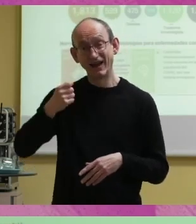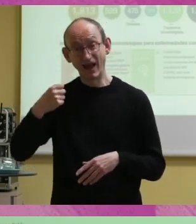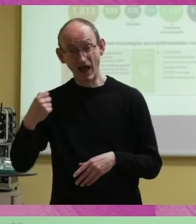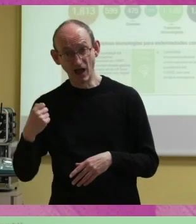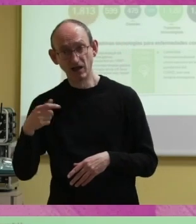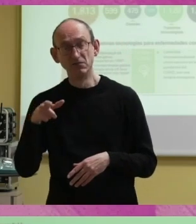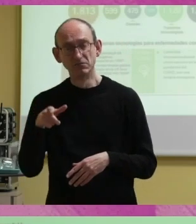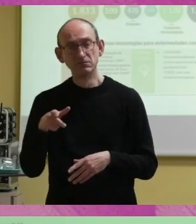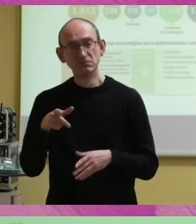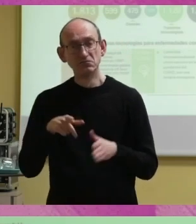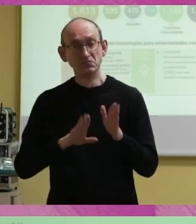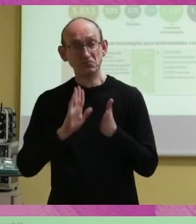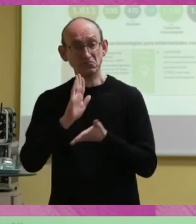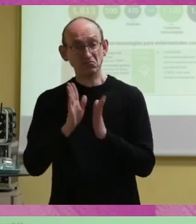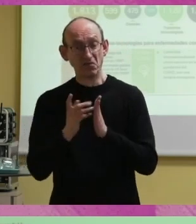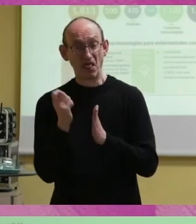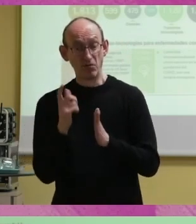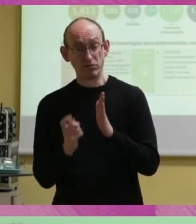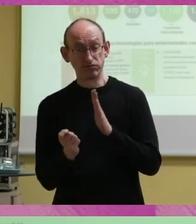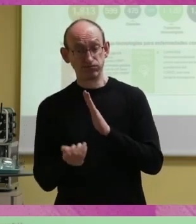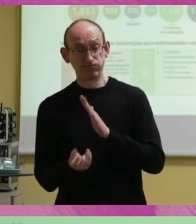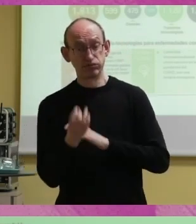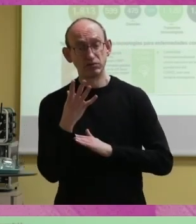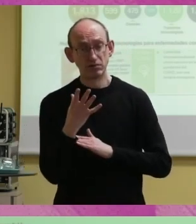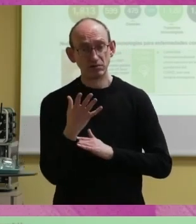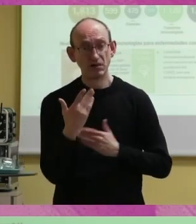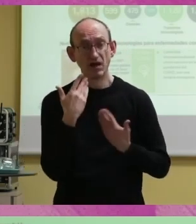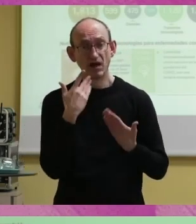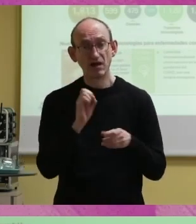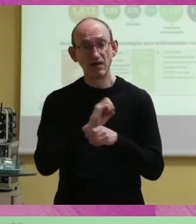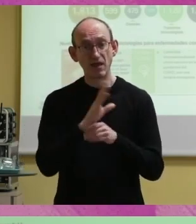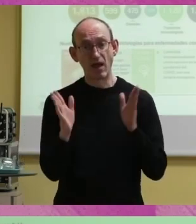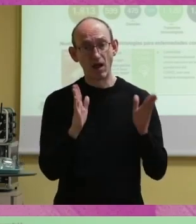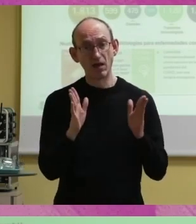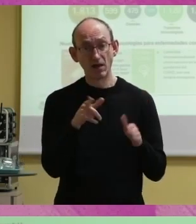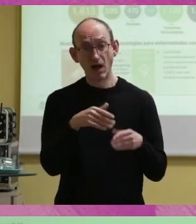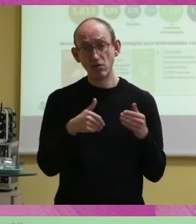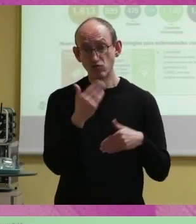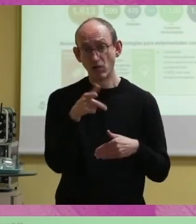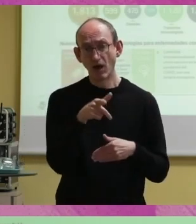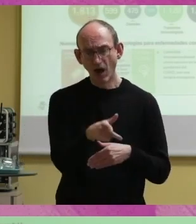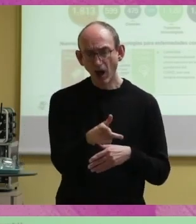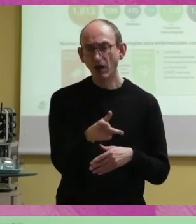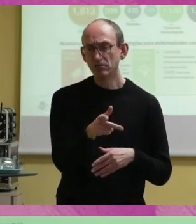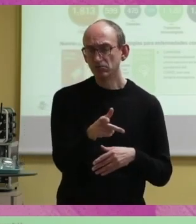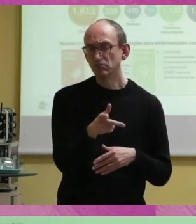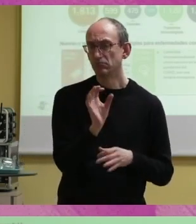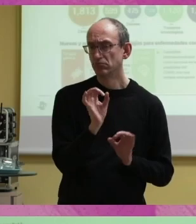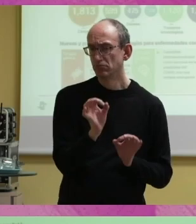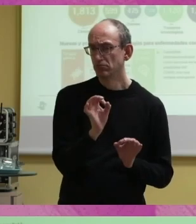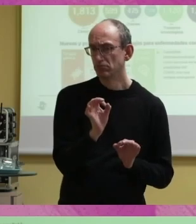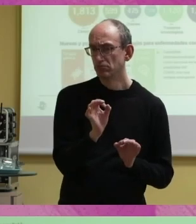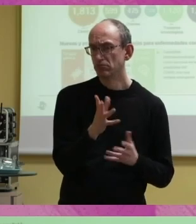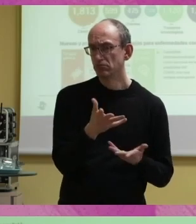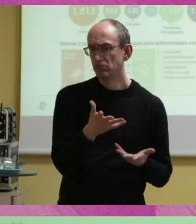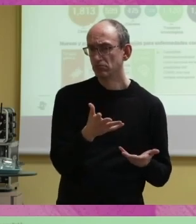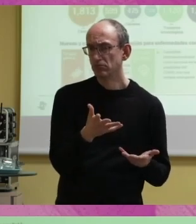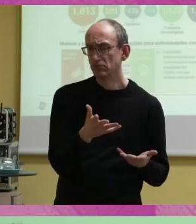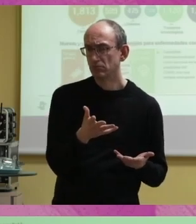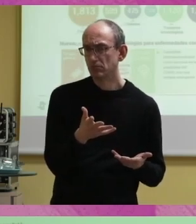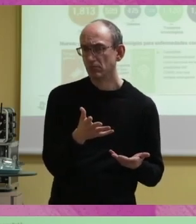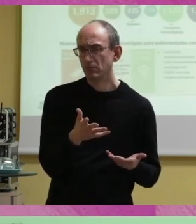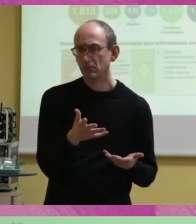terapia emergente que se puso de moda con la pandemia del COVID, ¿verdad? Nos ha abierto puertas digamos,